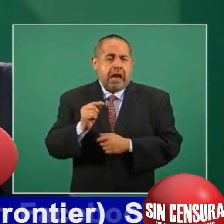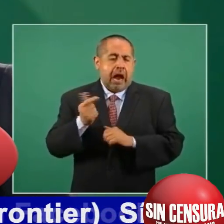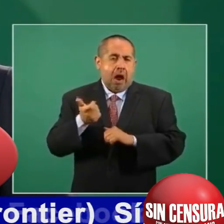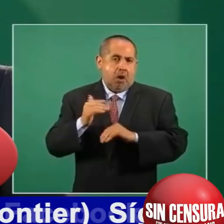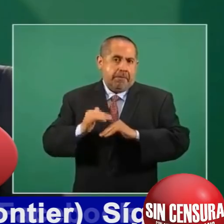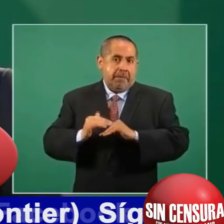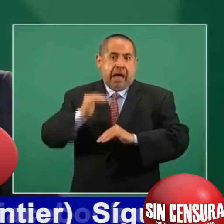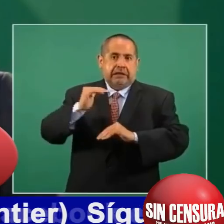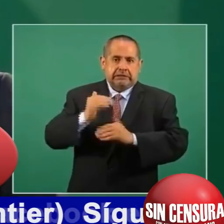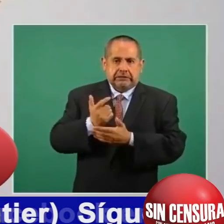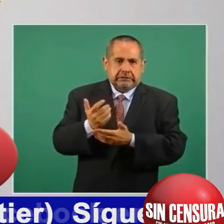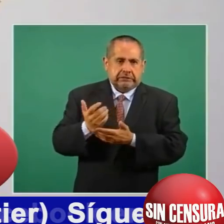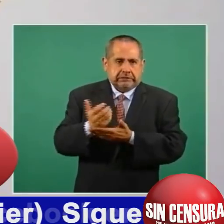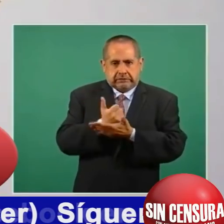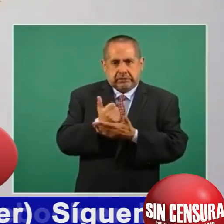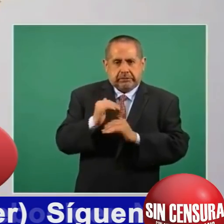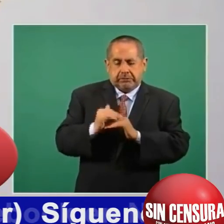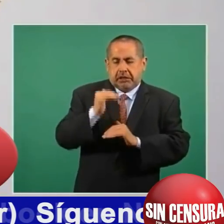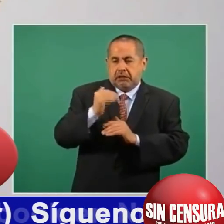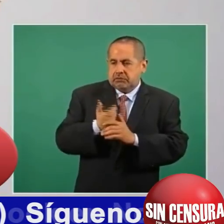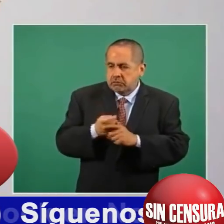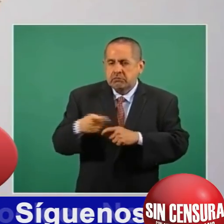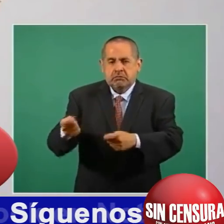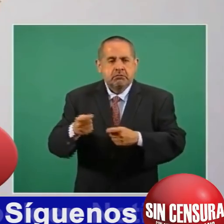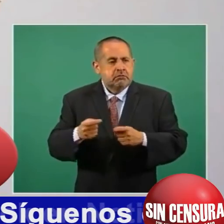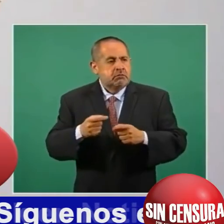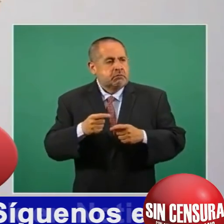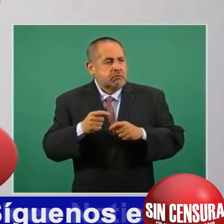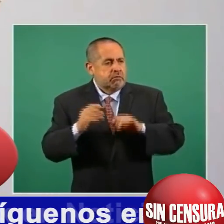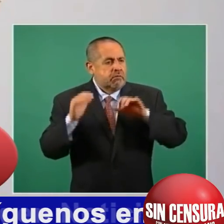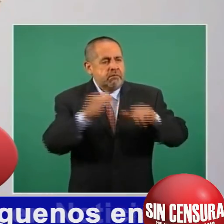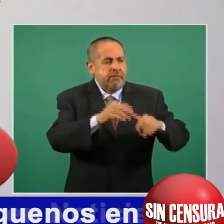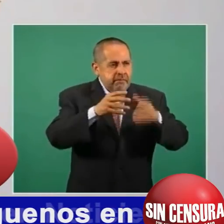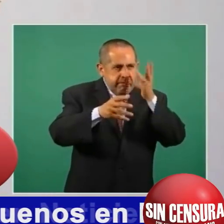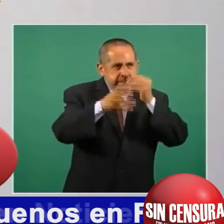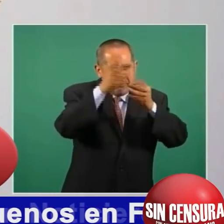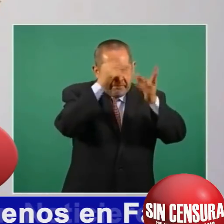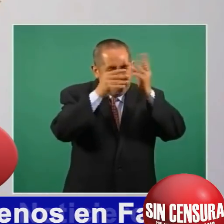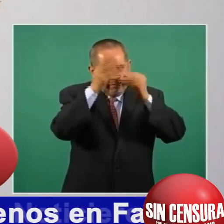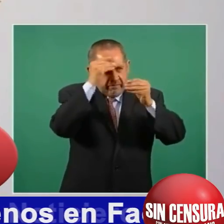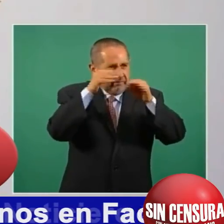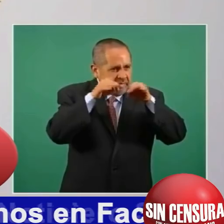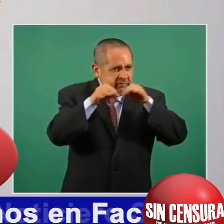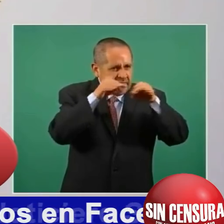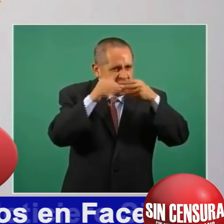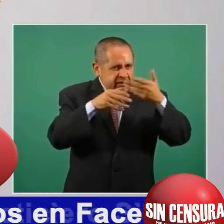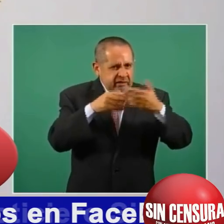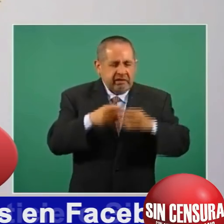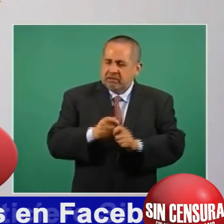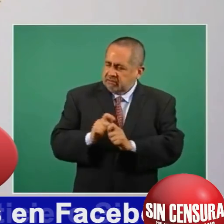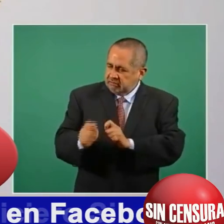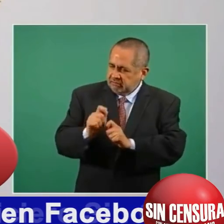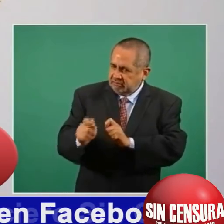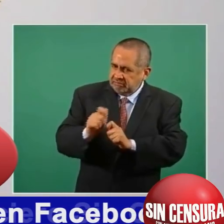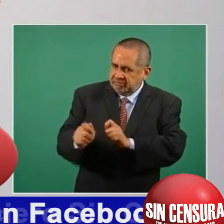se ha incrementado y se les entrega esa